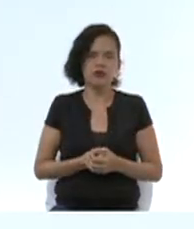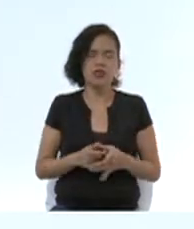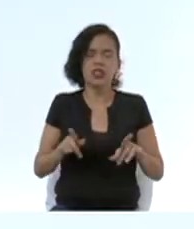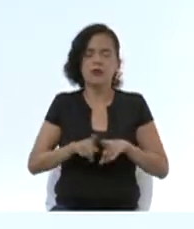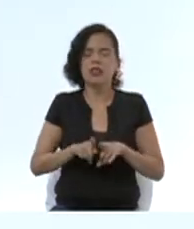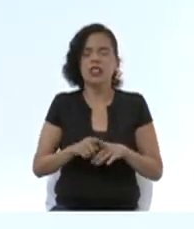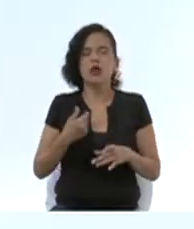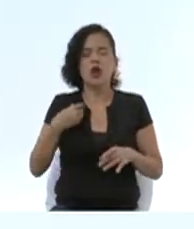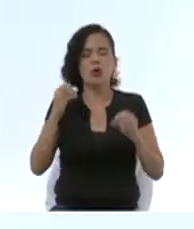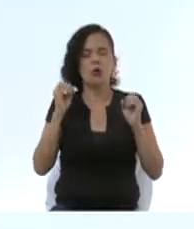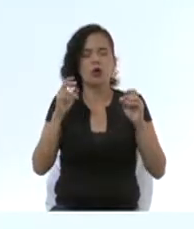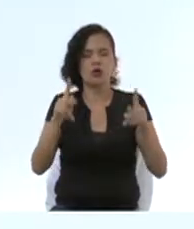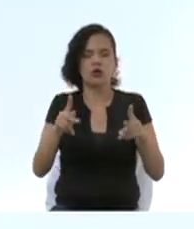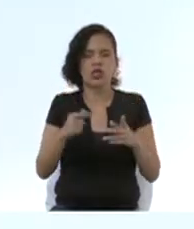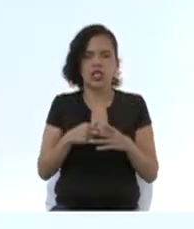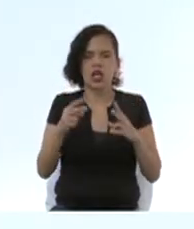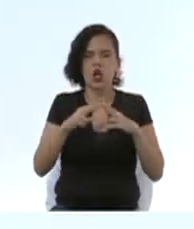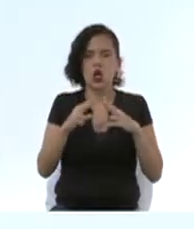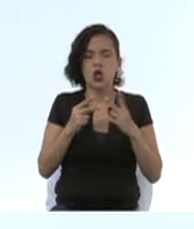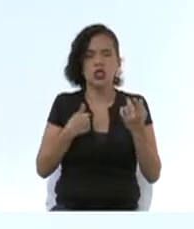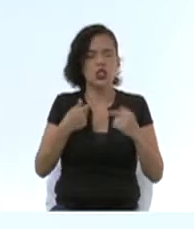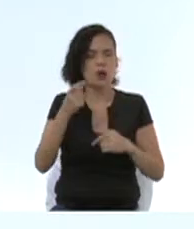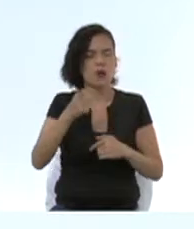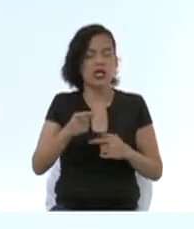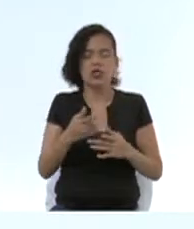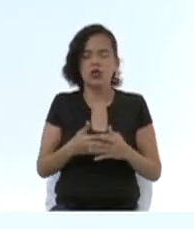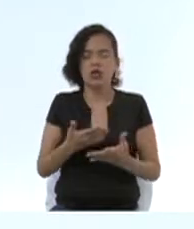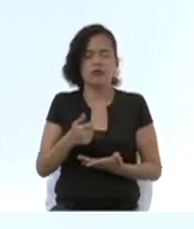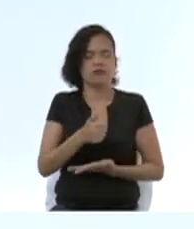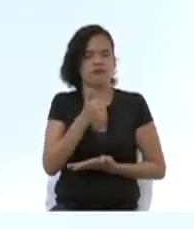la oportunidad que he conocido personas grandiosas.